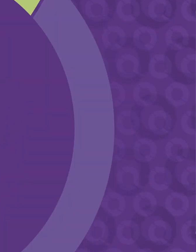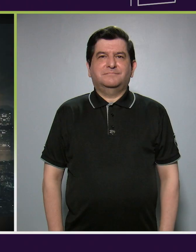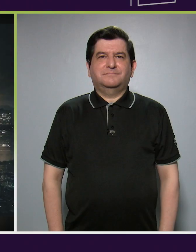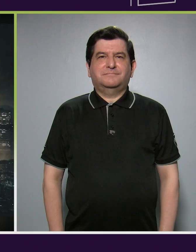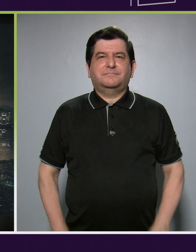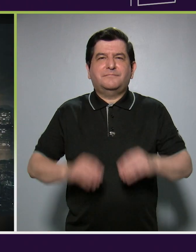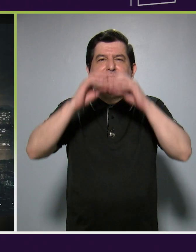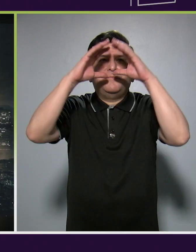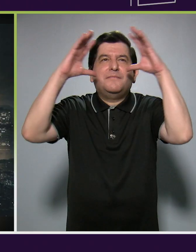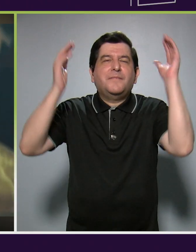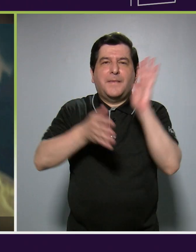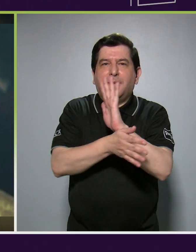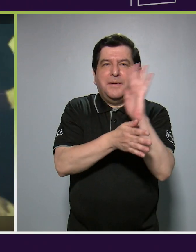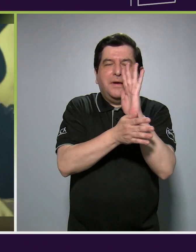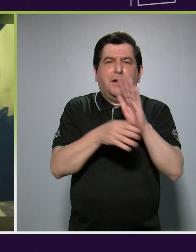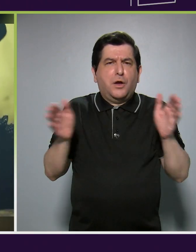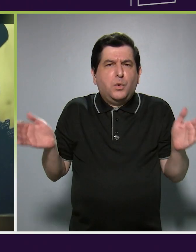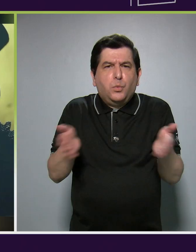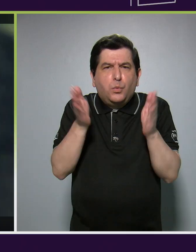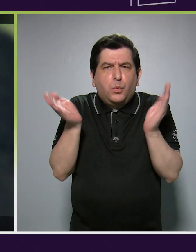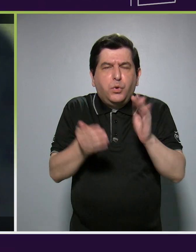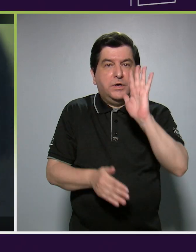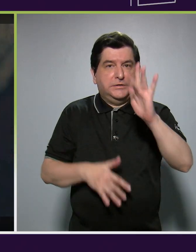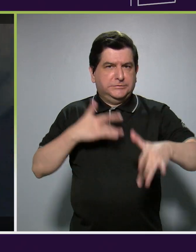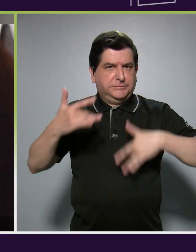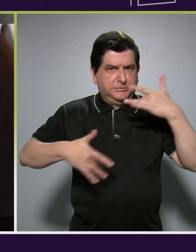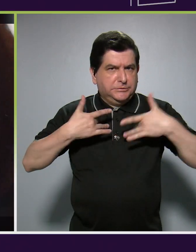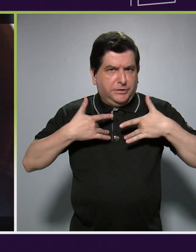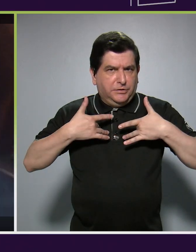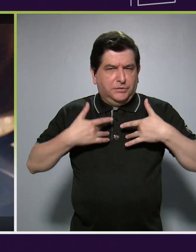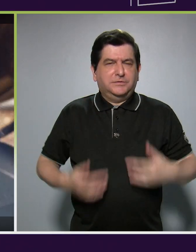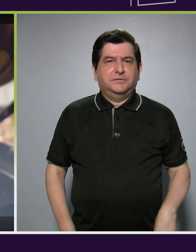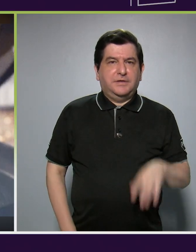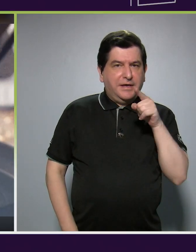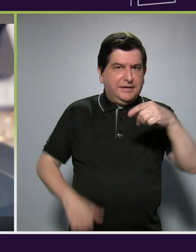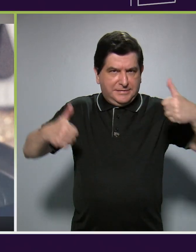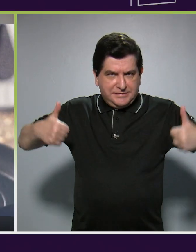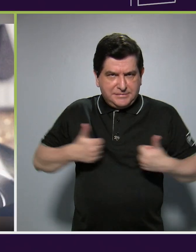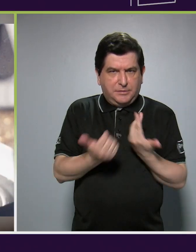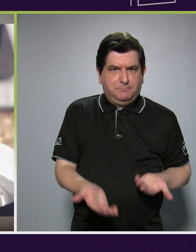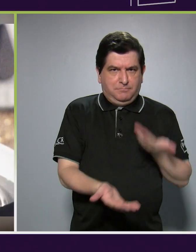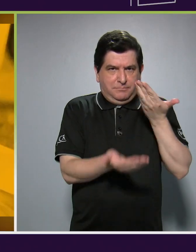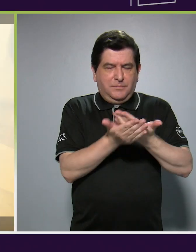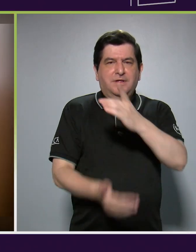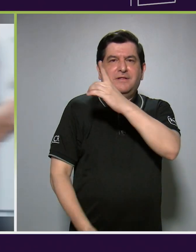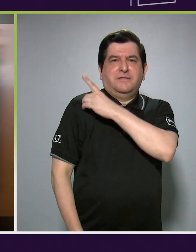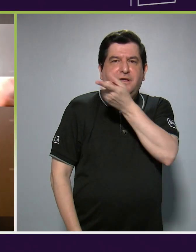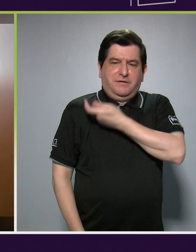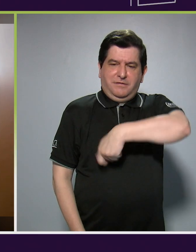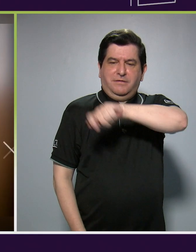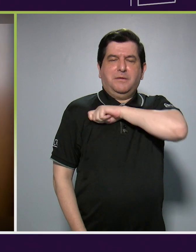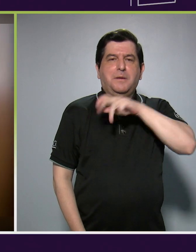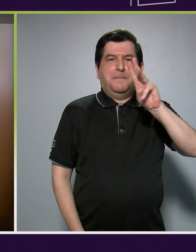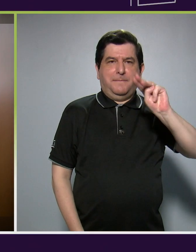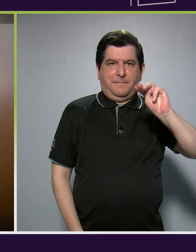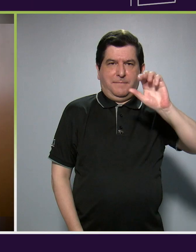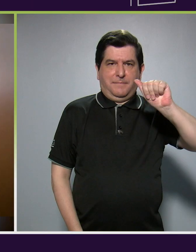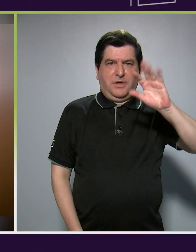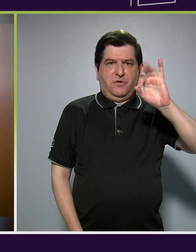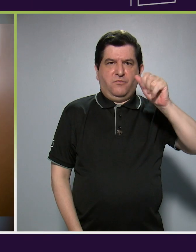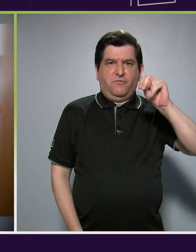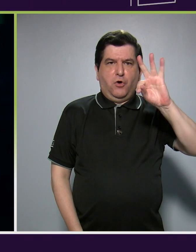¿Se imagina una película que estimule los 5 sentidos? Ese fue el reto que se propuso el director español Miguel Ángel